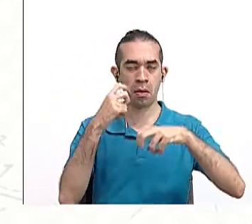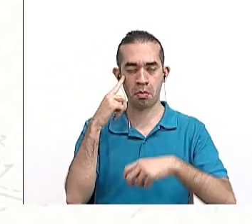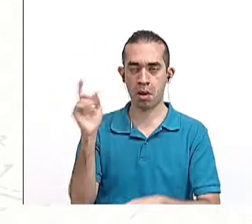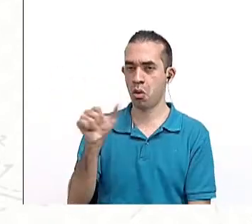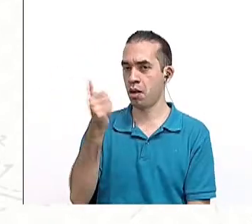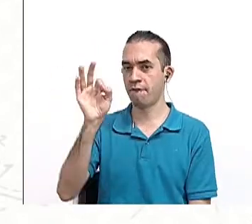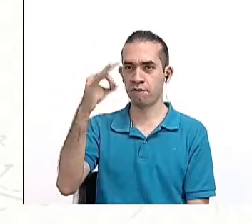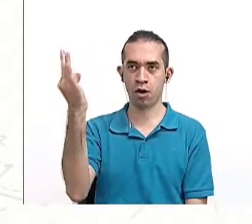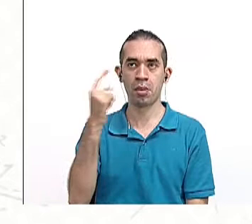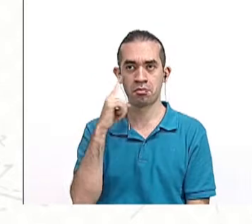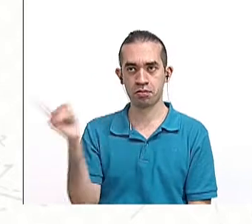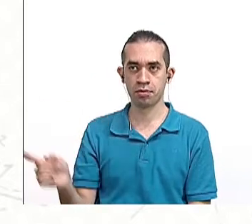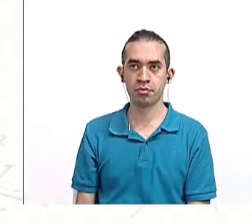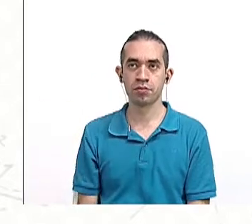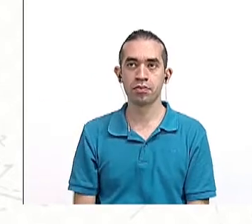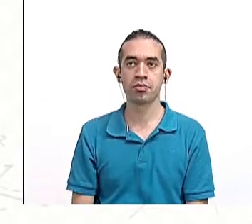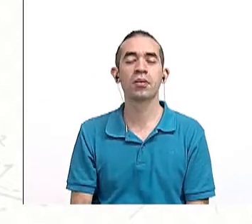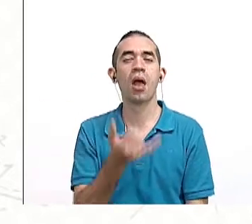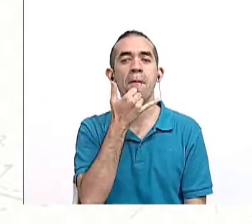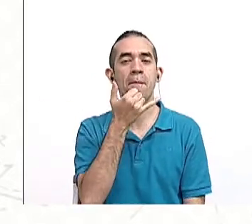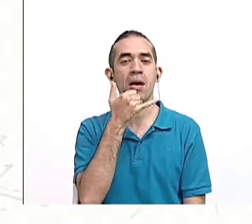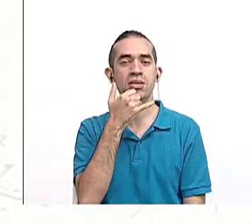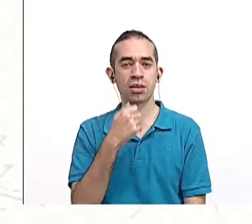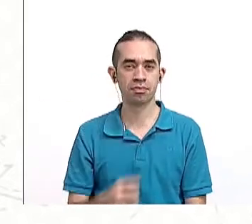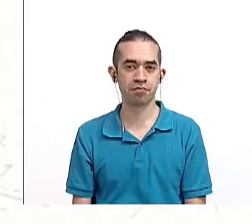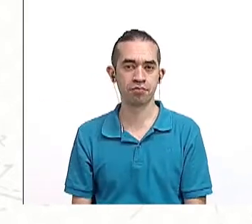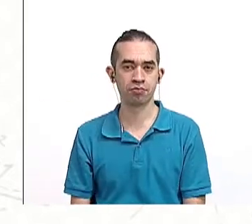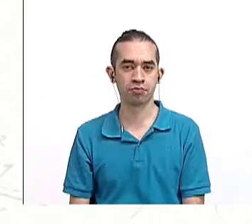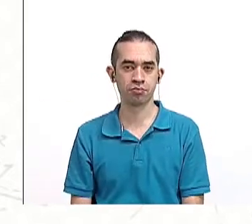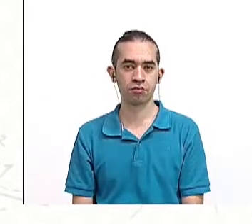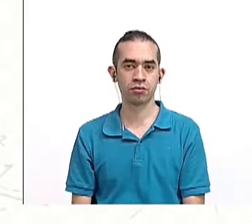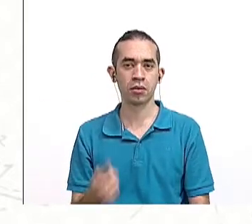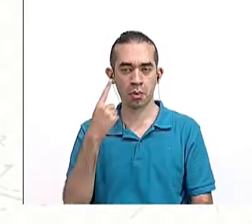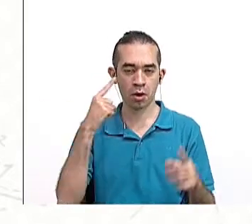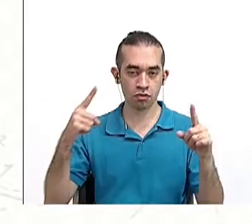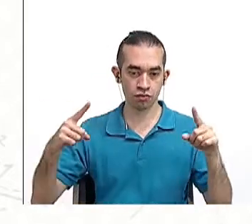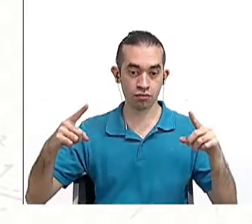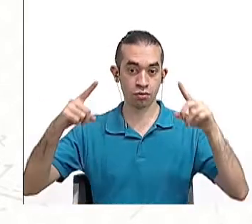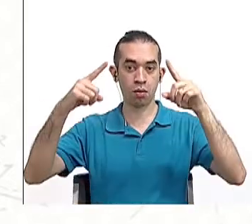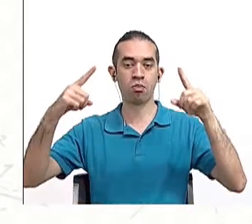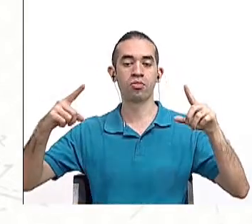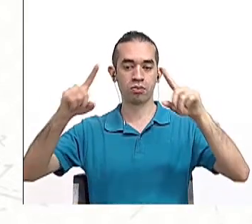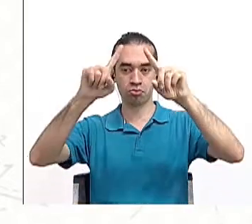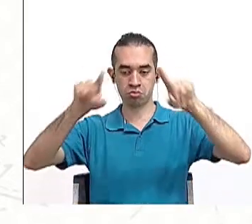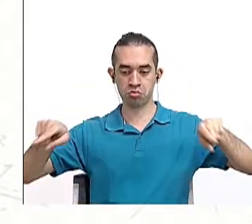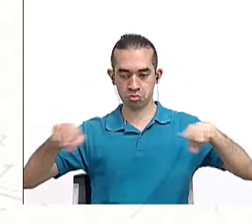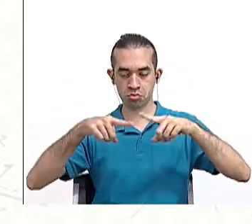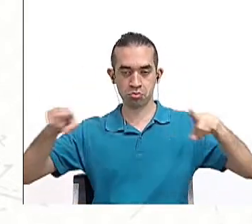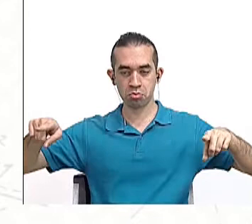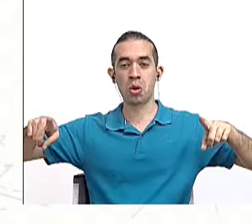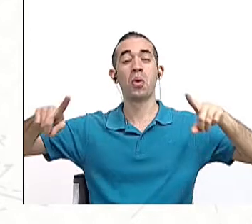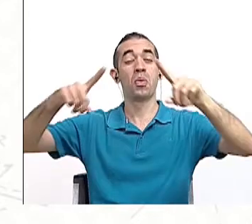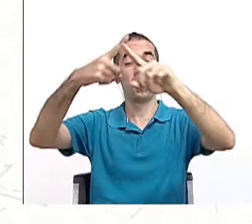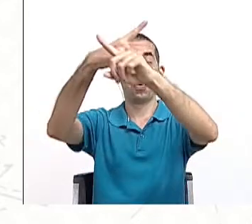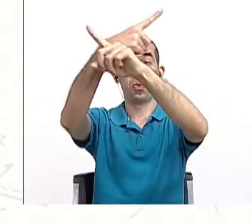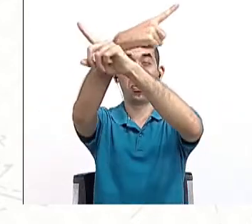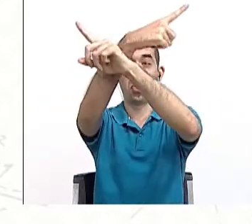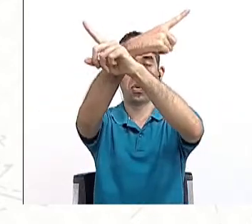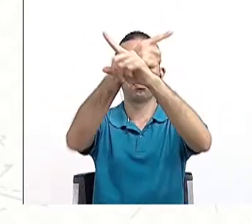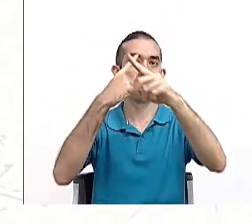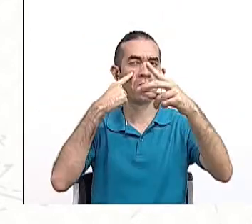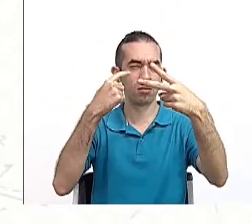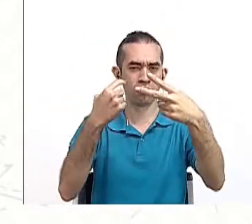lo que teníamos y que pasase prolongamos el otro no ocurre nada tal vez ustedes se podrán analizar